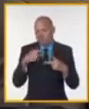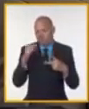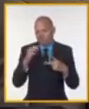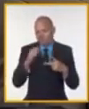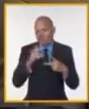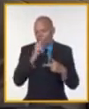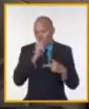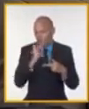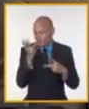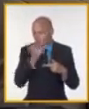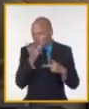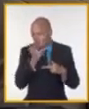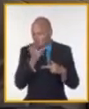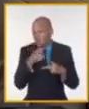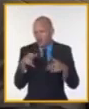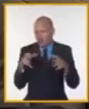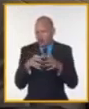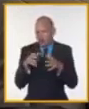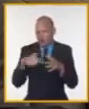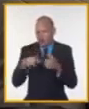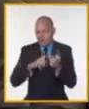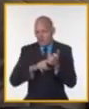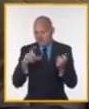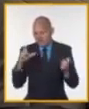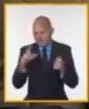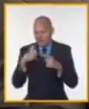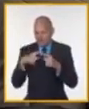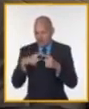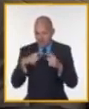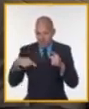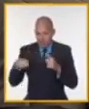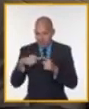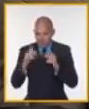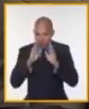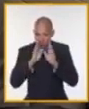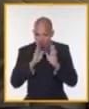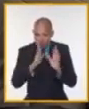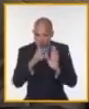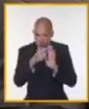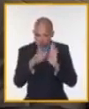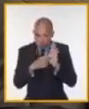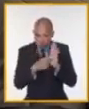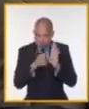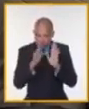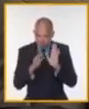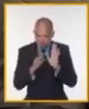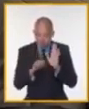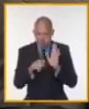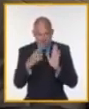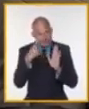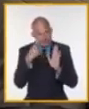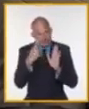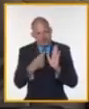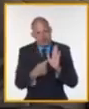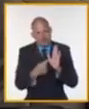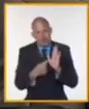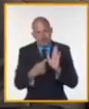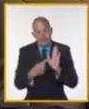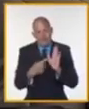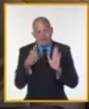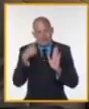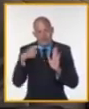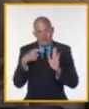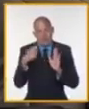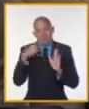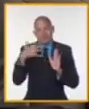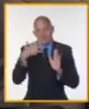secretario, se consolida ese necesario y ese imprescindible papel de liderazgo que tiene que tener cada día más el partido